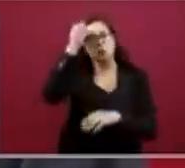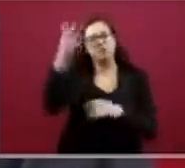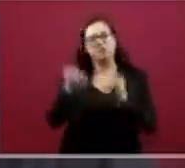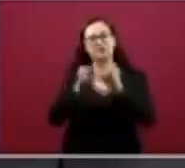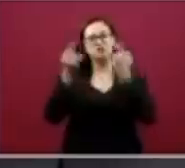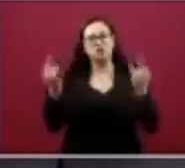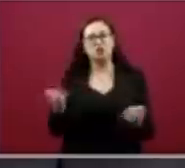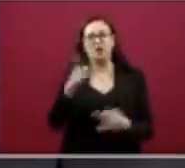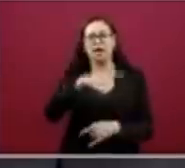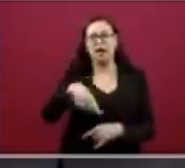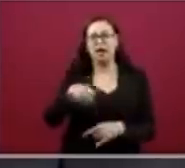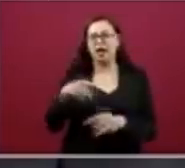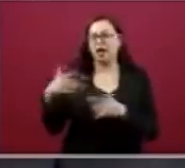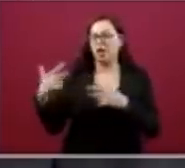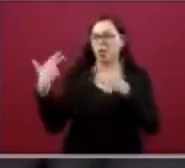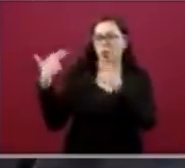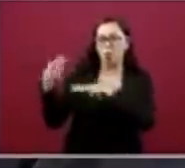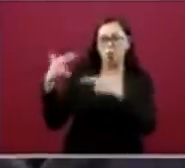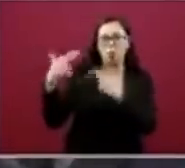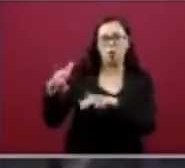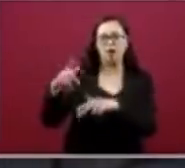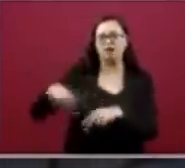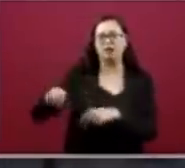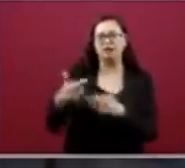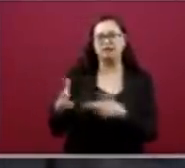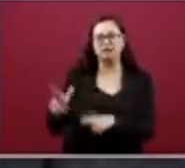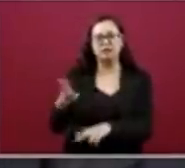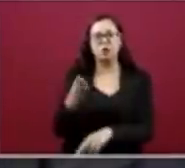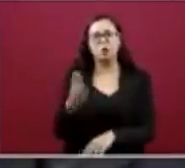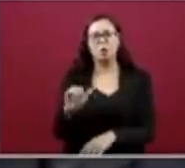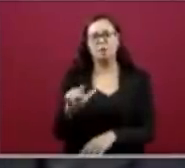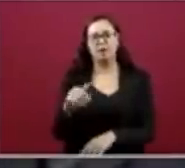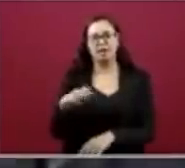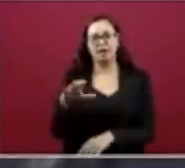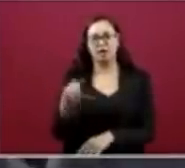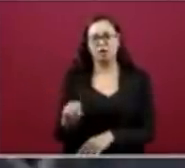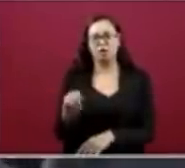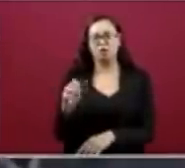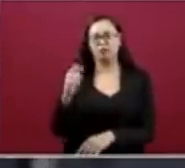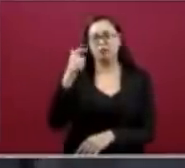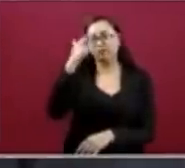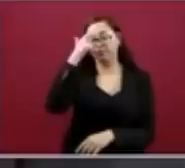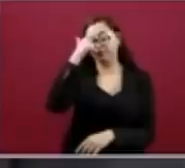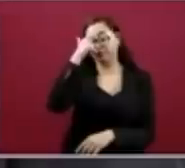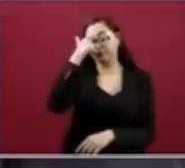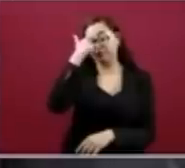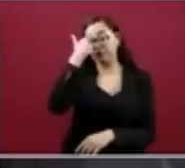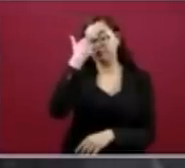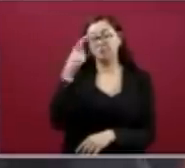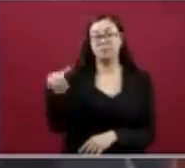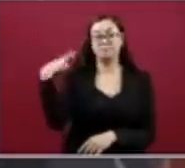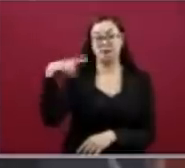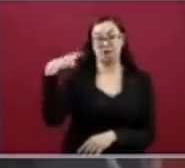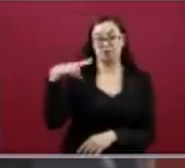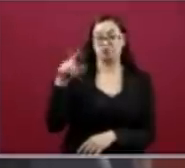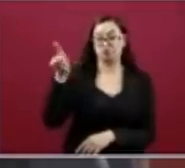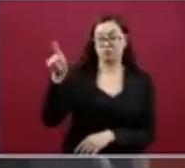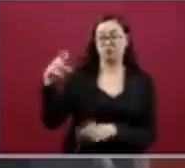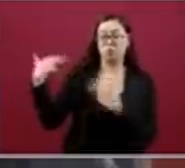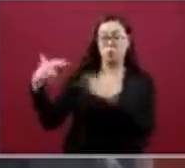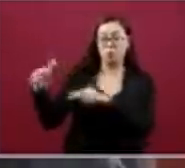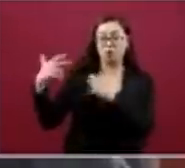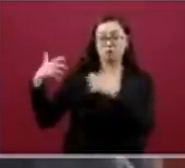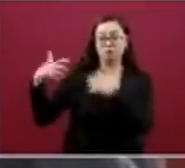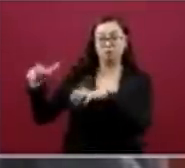las huelgas de Río Blanco, de Veracruz,